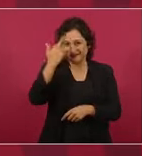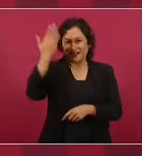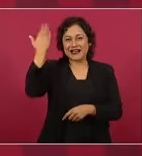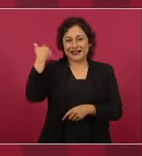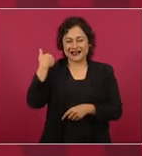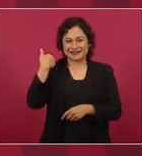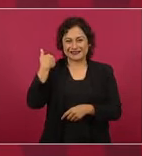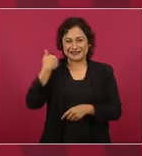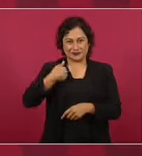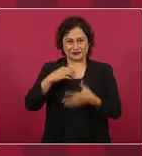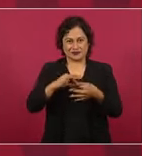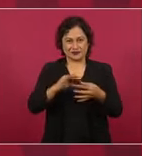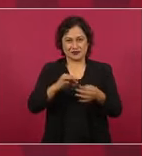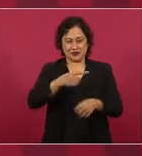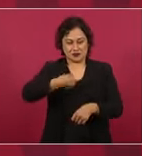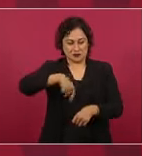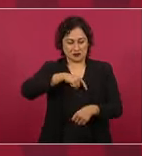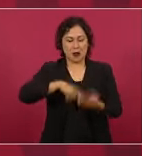en el 2006,